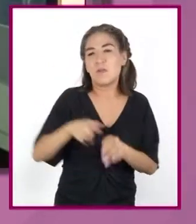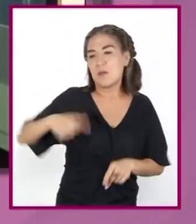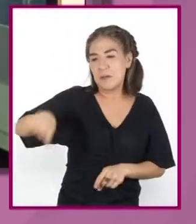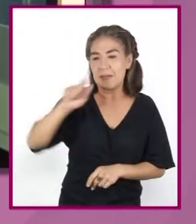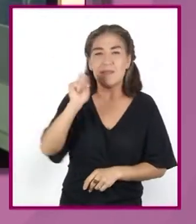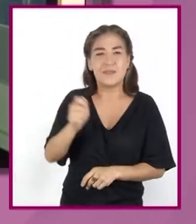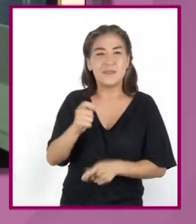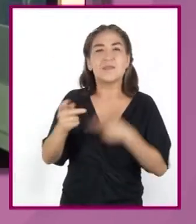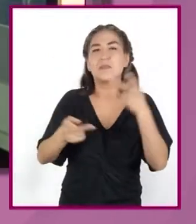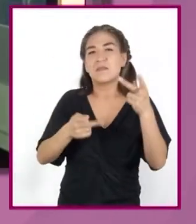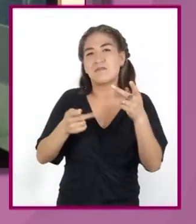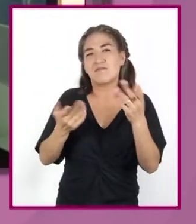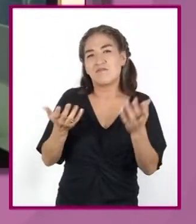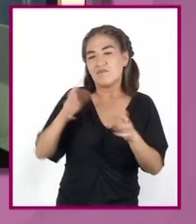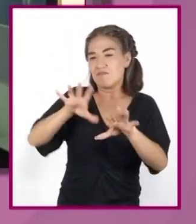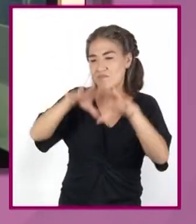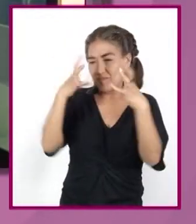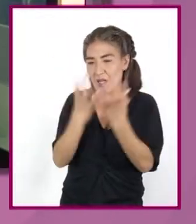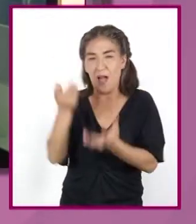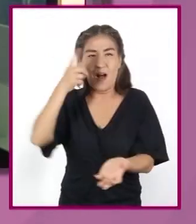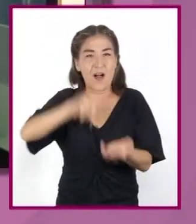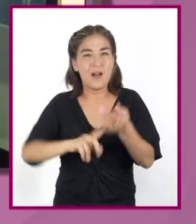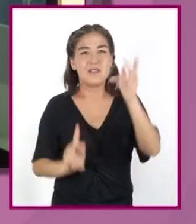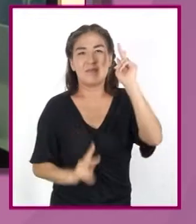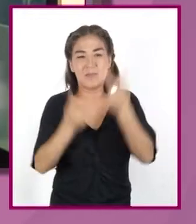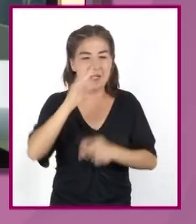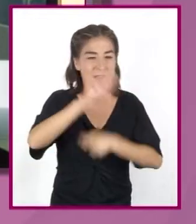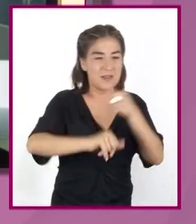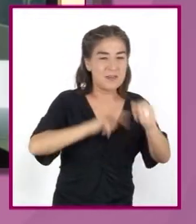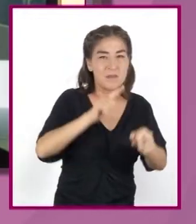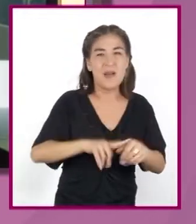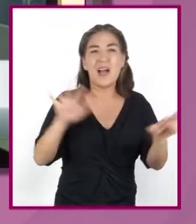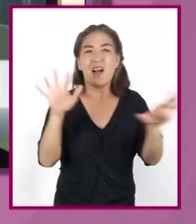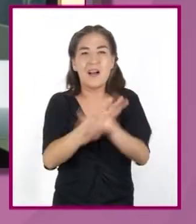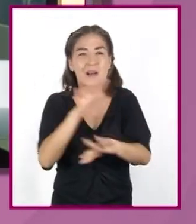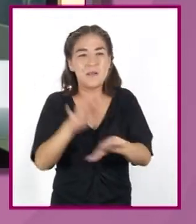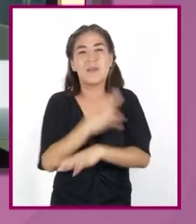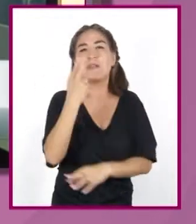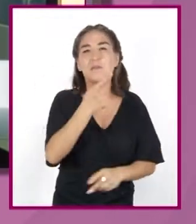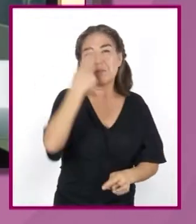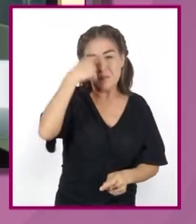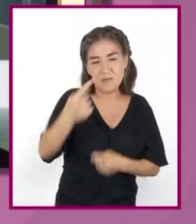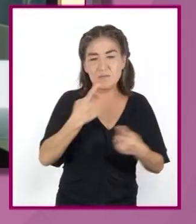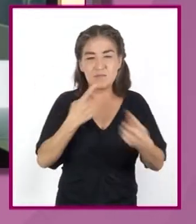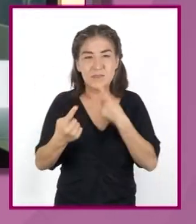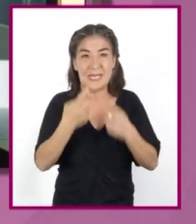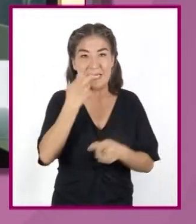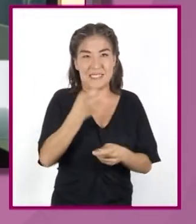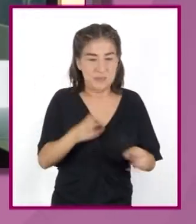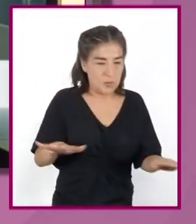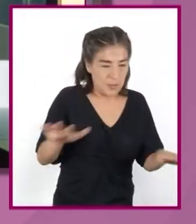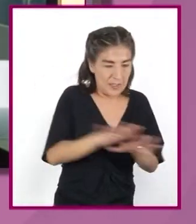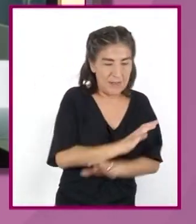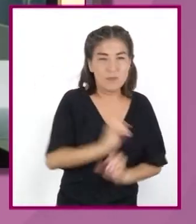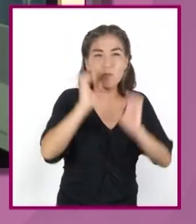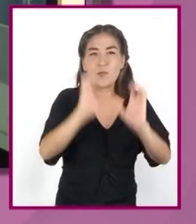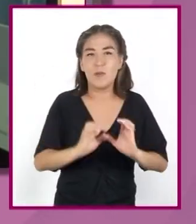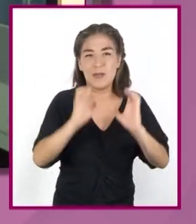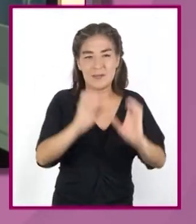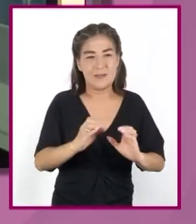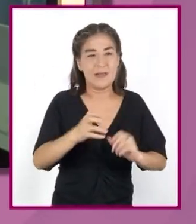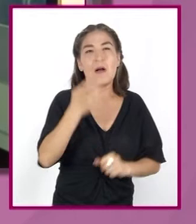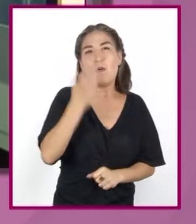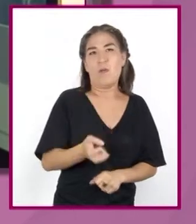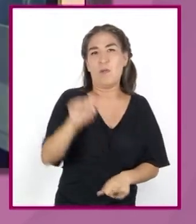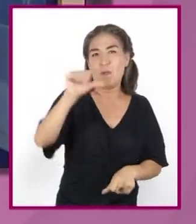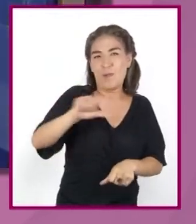hay cambios y básicamente necesitamos herramientas para describir esos cambios que nos tocan hoy en